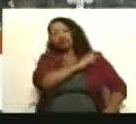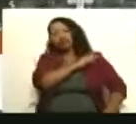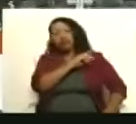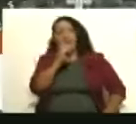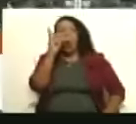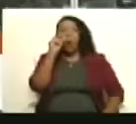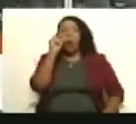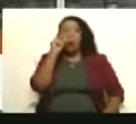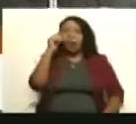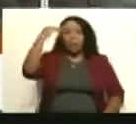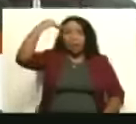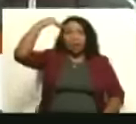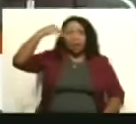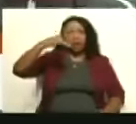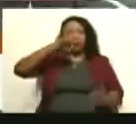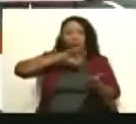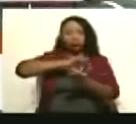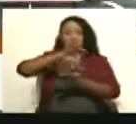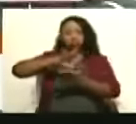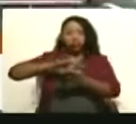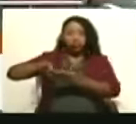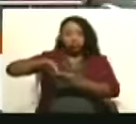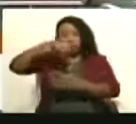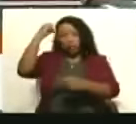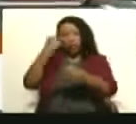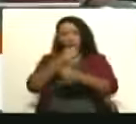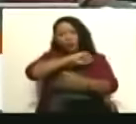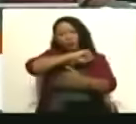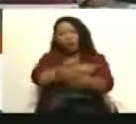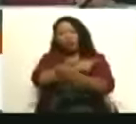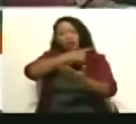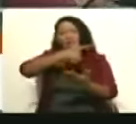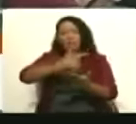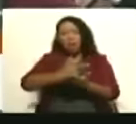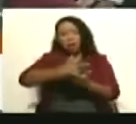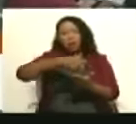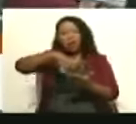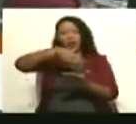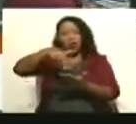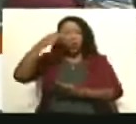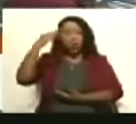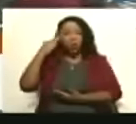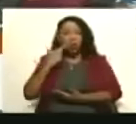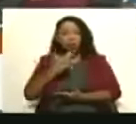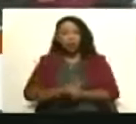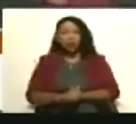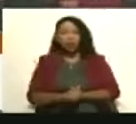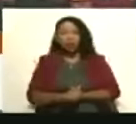Hernández Lares, comandante estratégico operacional de la Fuerza Armada Nacional Bolivariana.